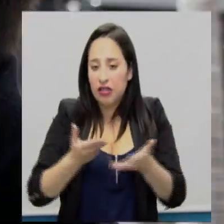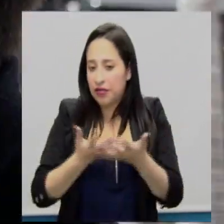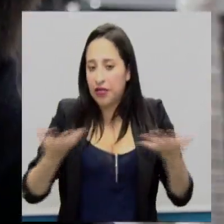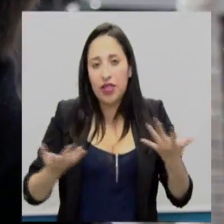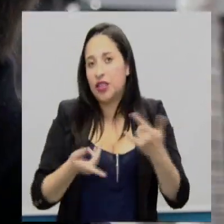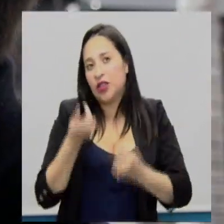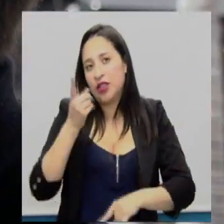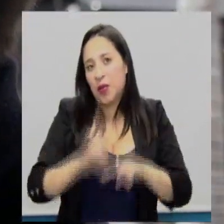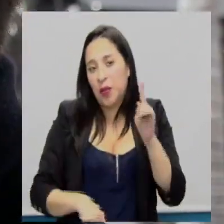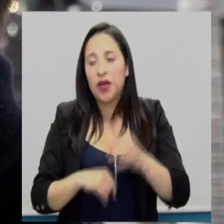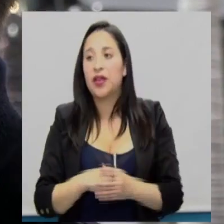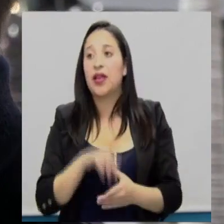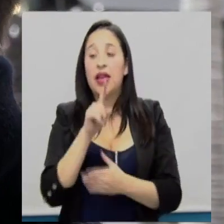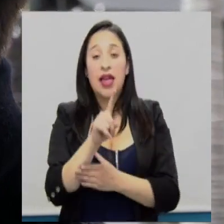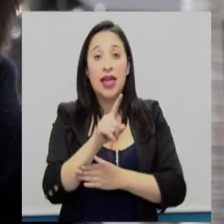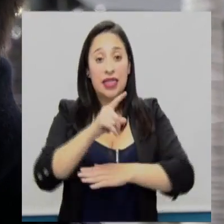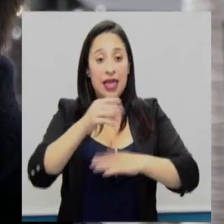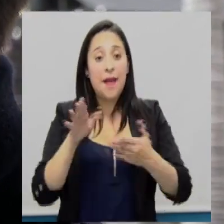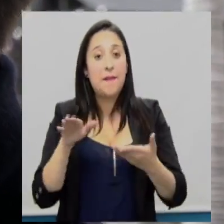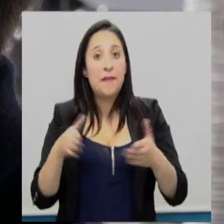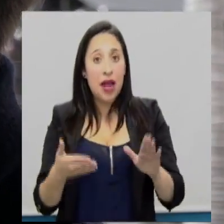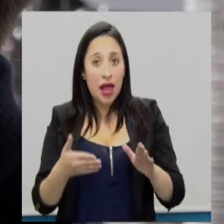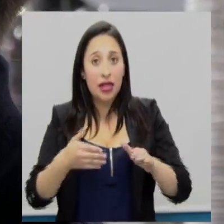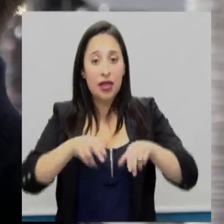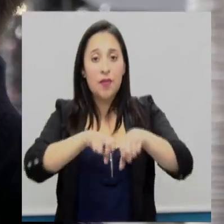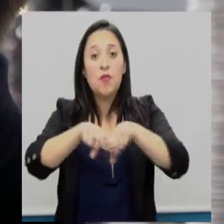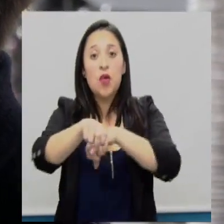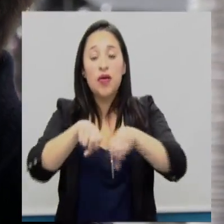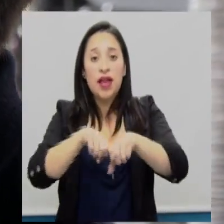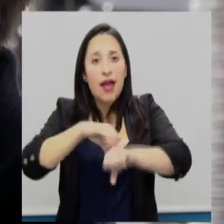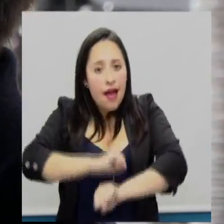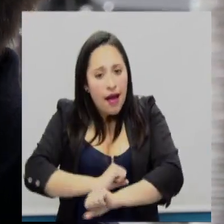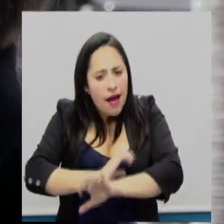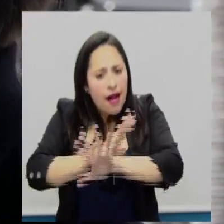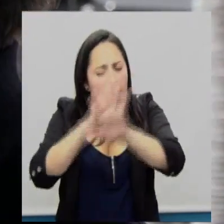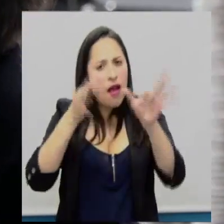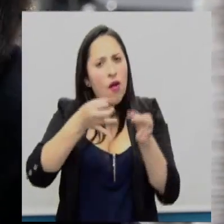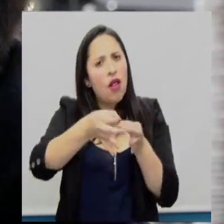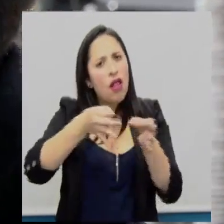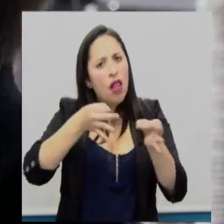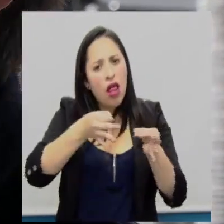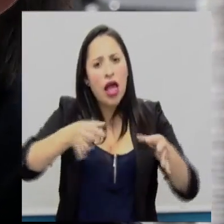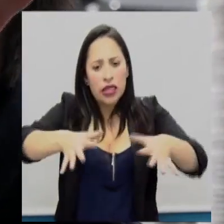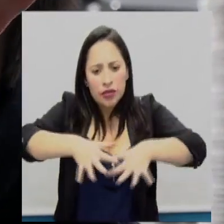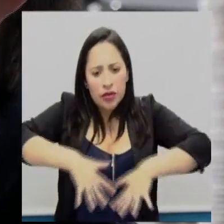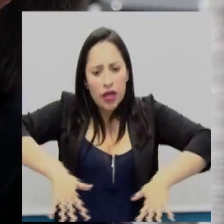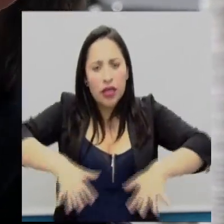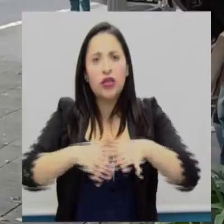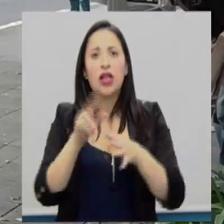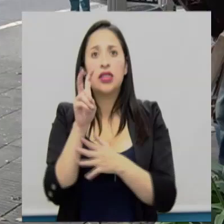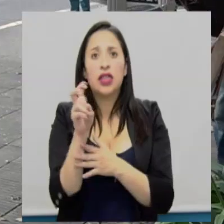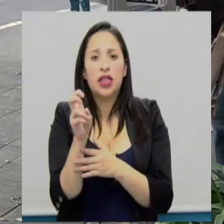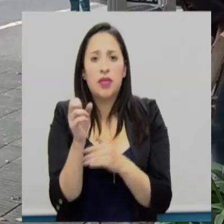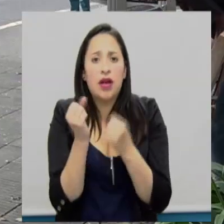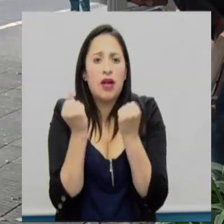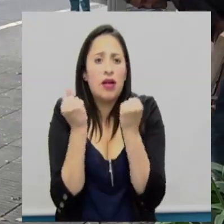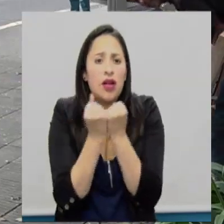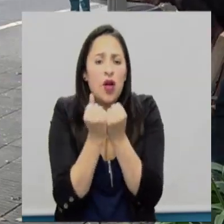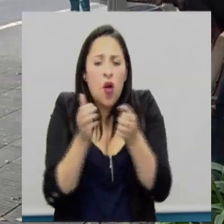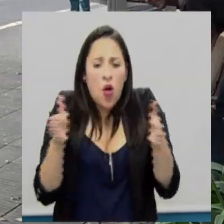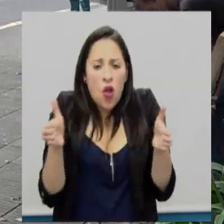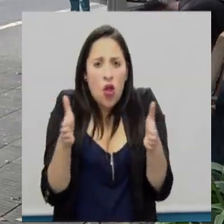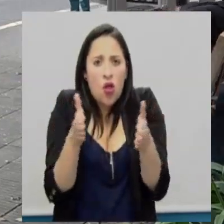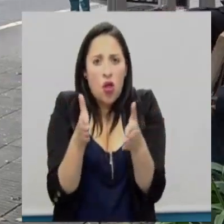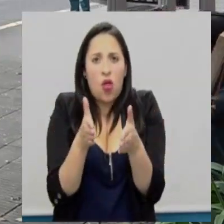ello. Sectores de opinión aseguran que a este plan de movilidad le falta claridad y que hay espacios de la séptima donde los tramos serían muy